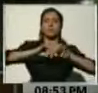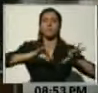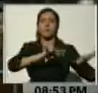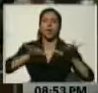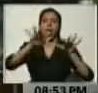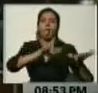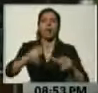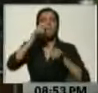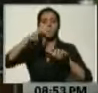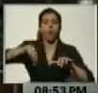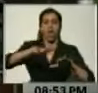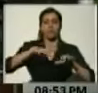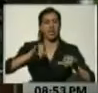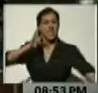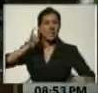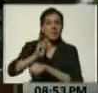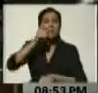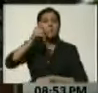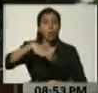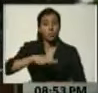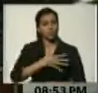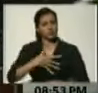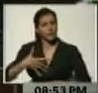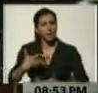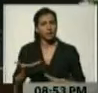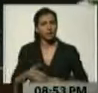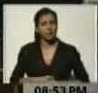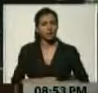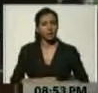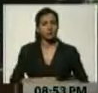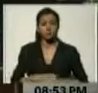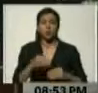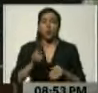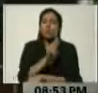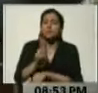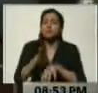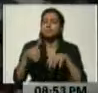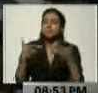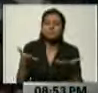manipular a los pueblos, para engañar a los pueblos, a través de